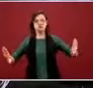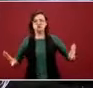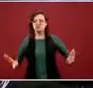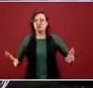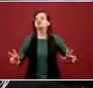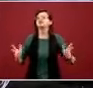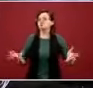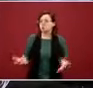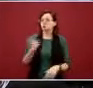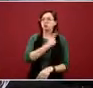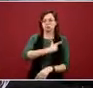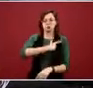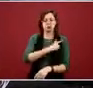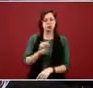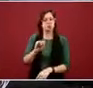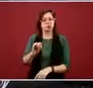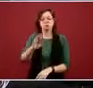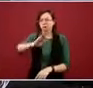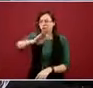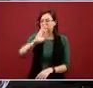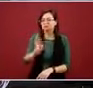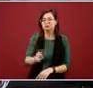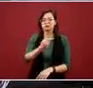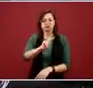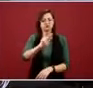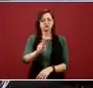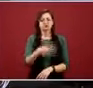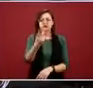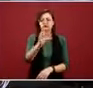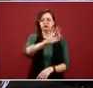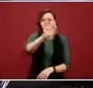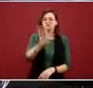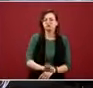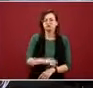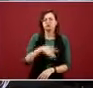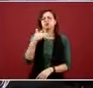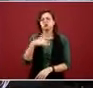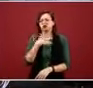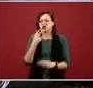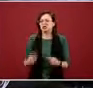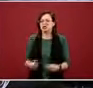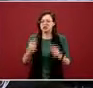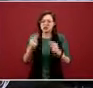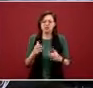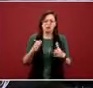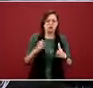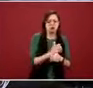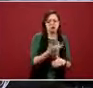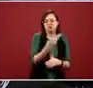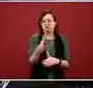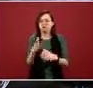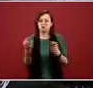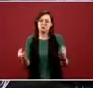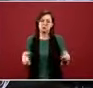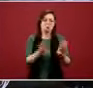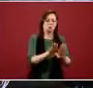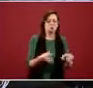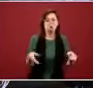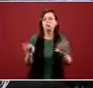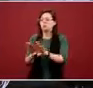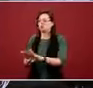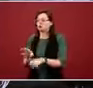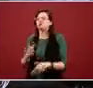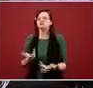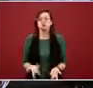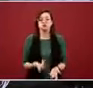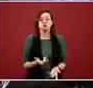rondando 82% que dicen que sí es necesario no acudir a, más bien cerrar negocios como bares y restaurantes, hasta 94% que